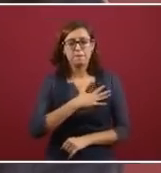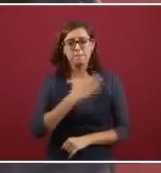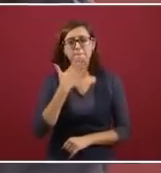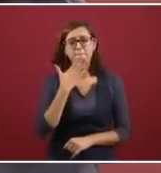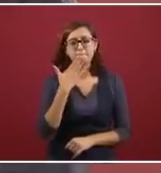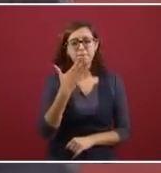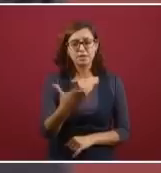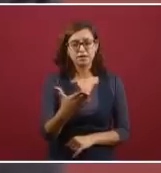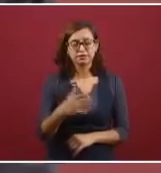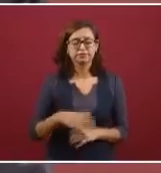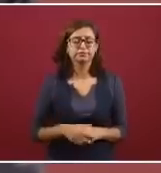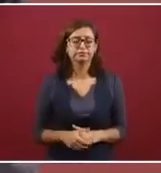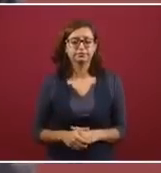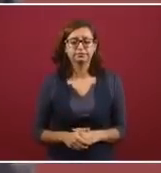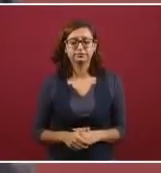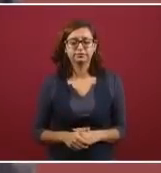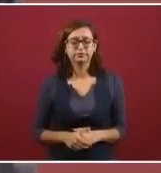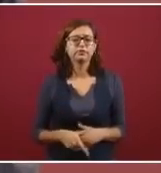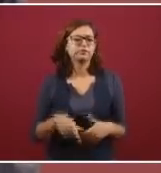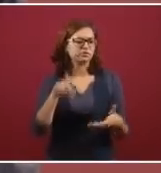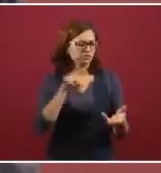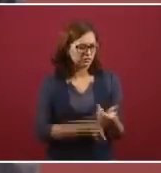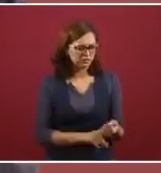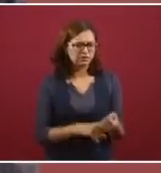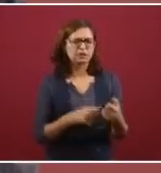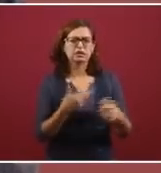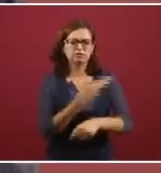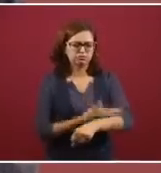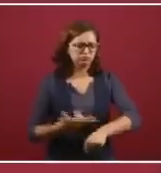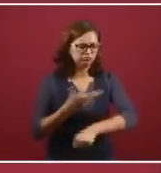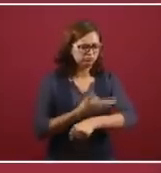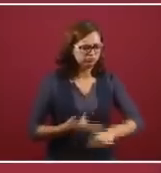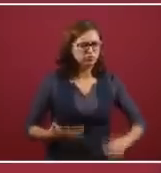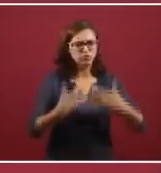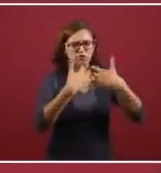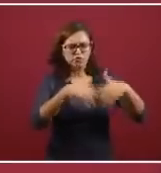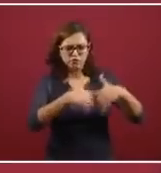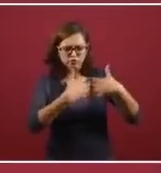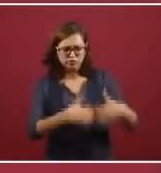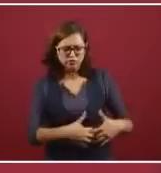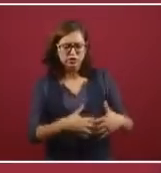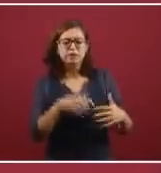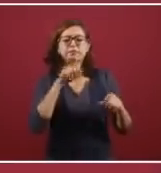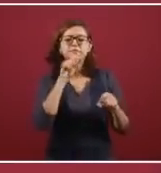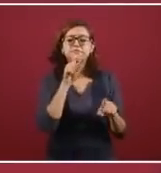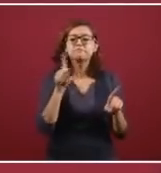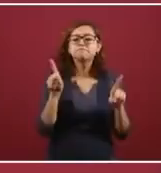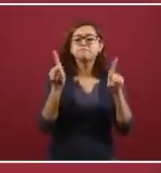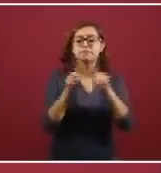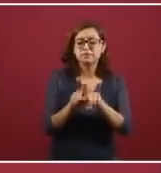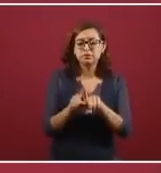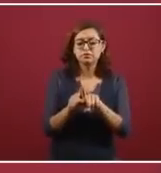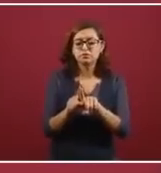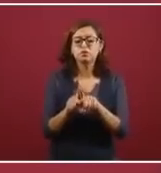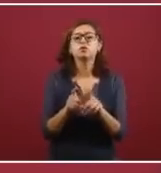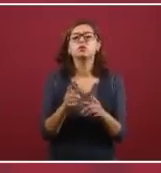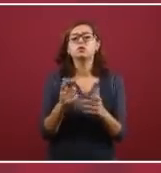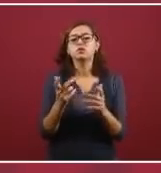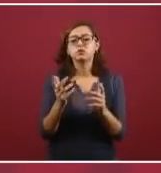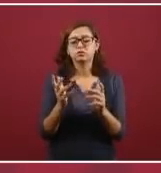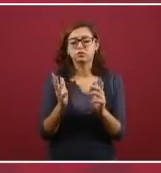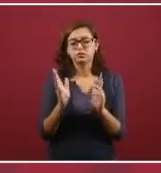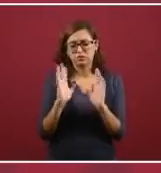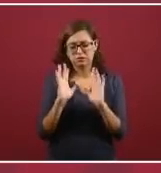tiene sus áreas operativas y ya también definimos aumentar